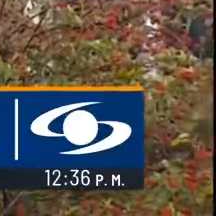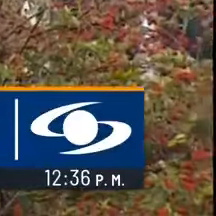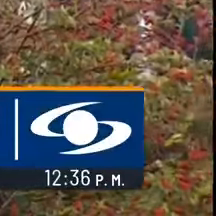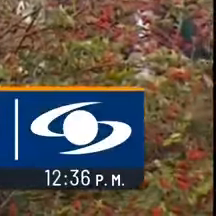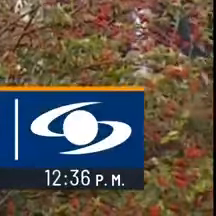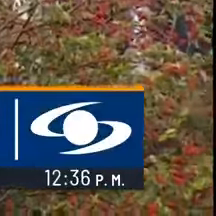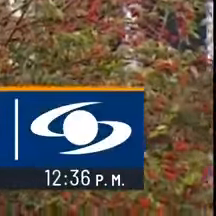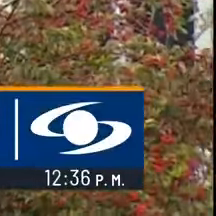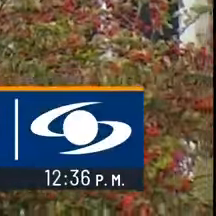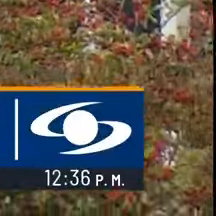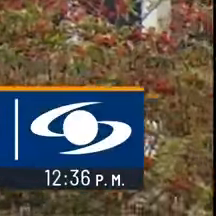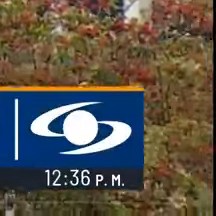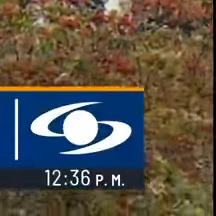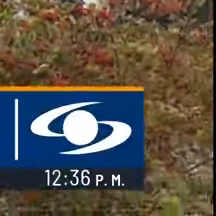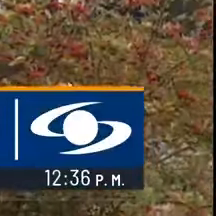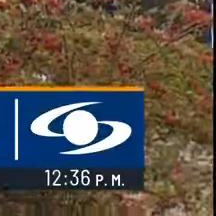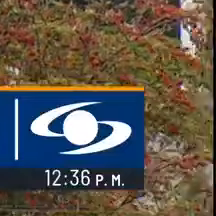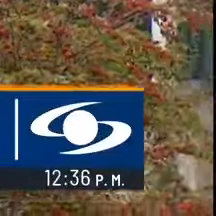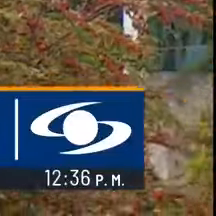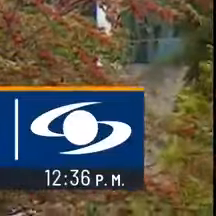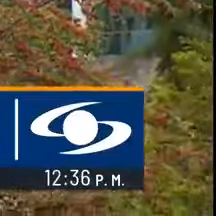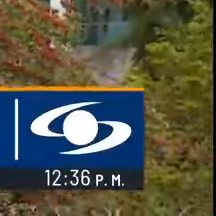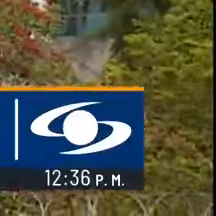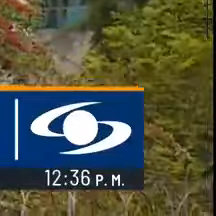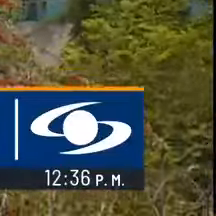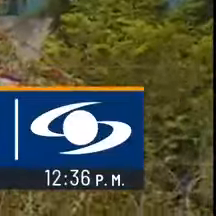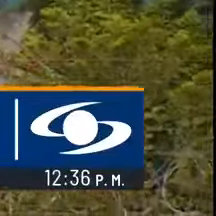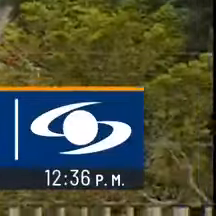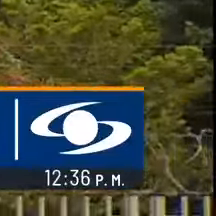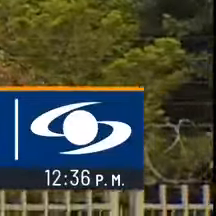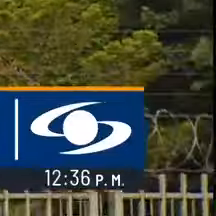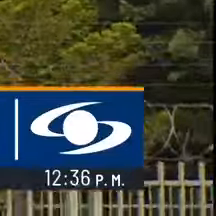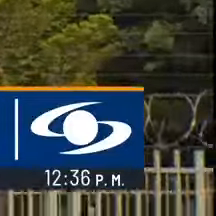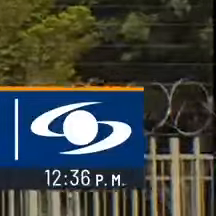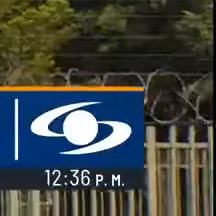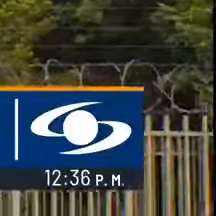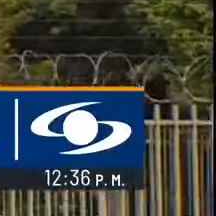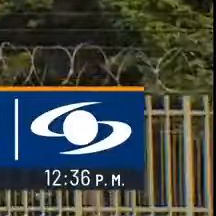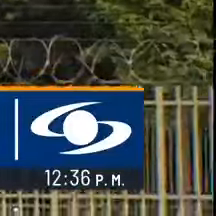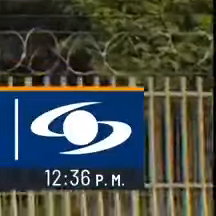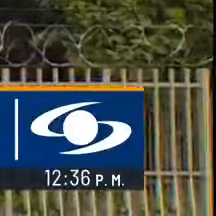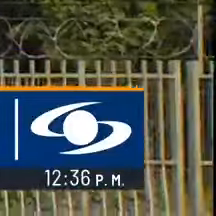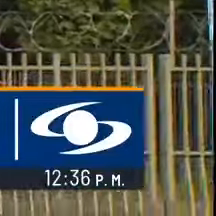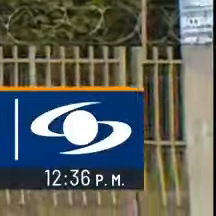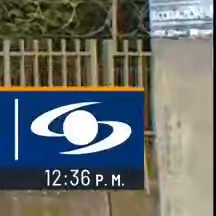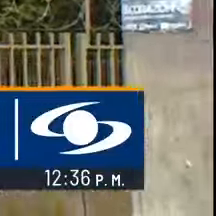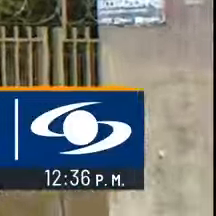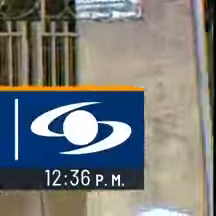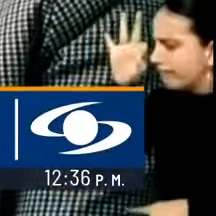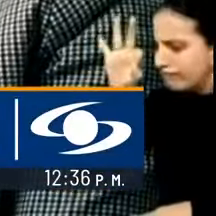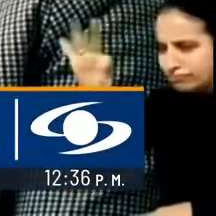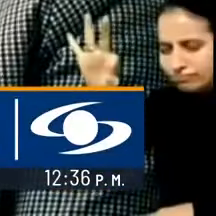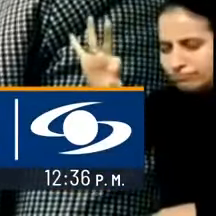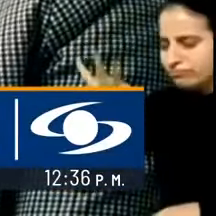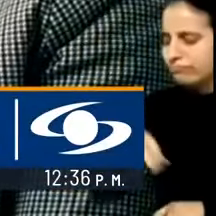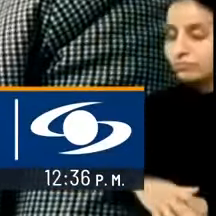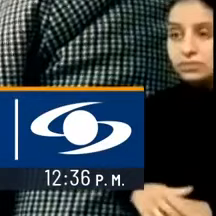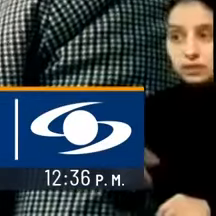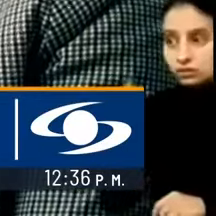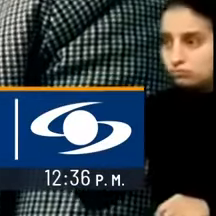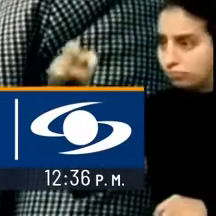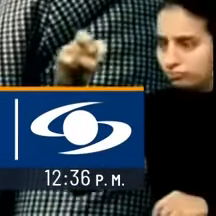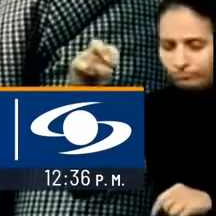La fiscalía nuestra es una fiscalía muy especial, es una fiscalía que no depende del Ejecutivo, es una fiscalía que es de la rama judicial y eso le da un